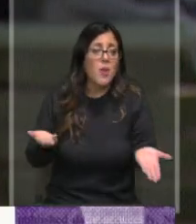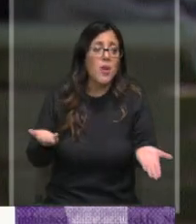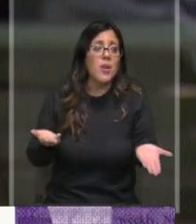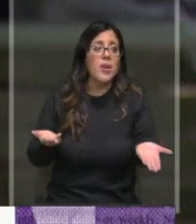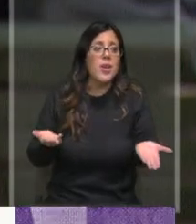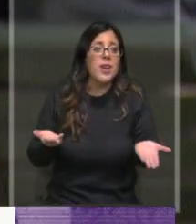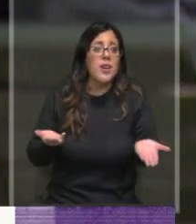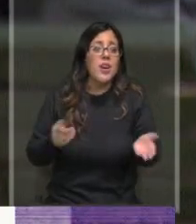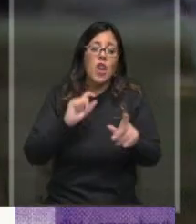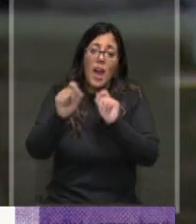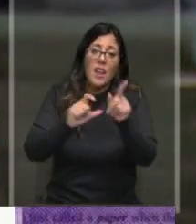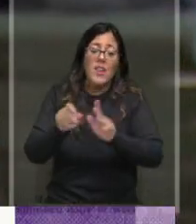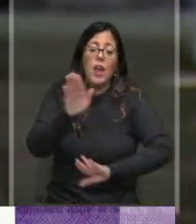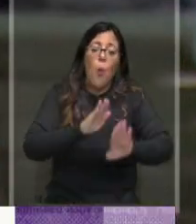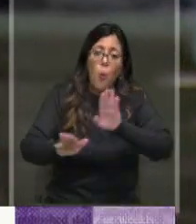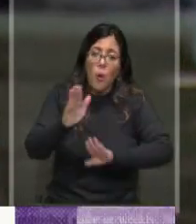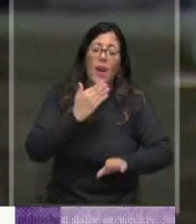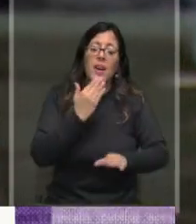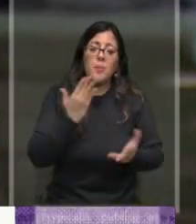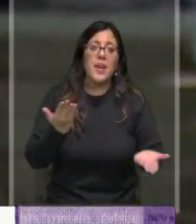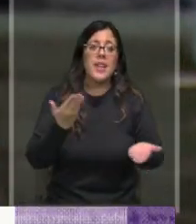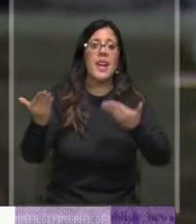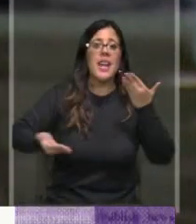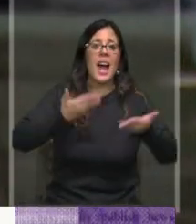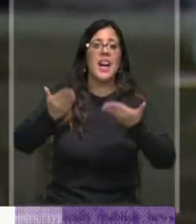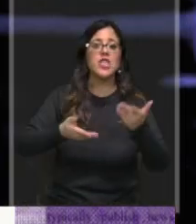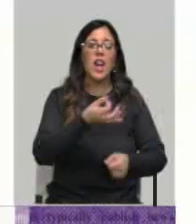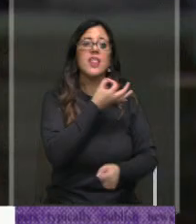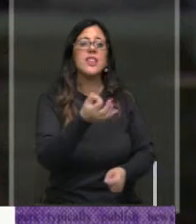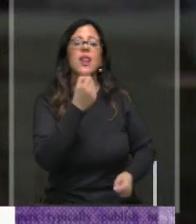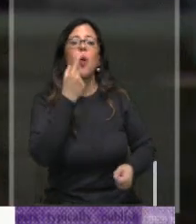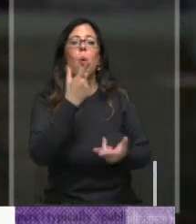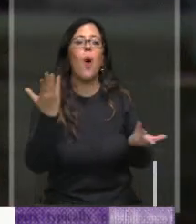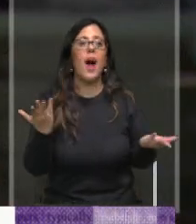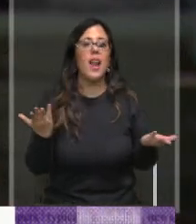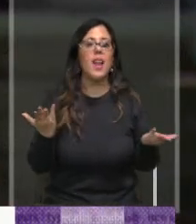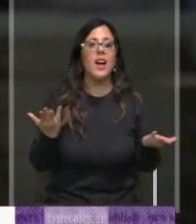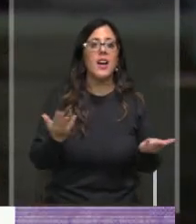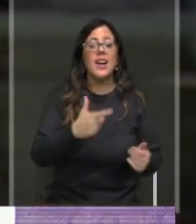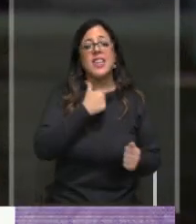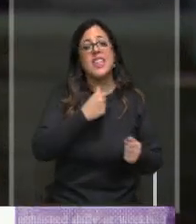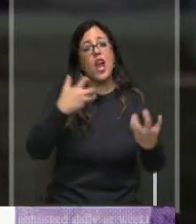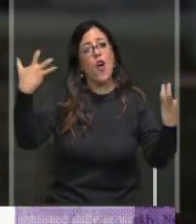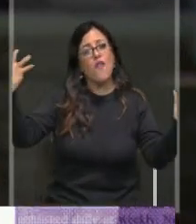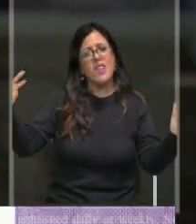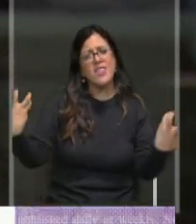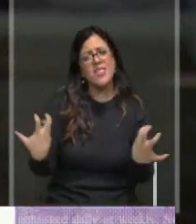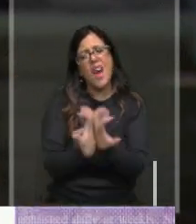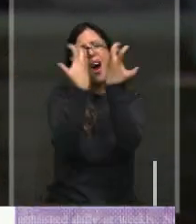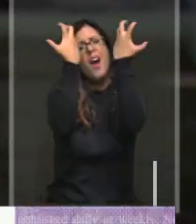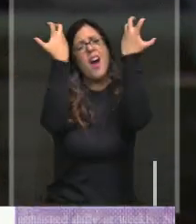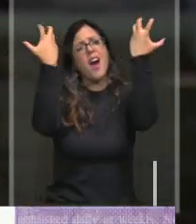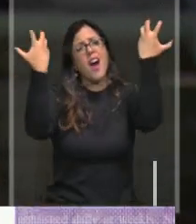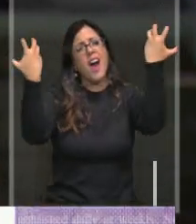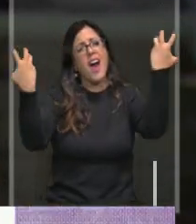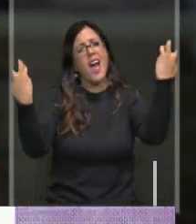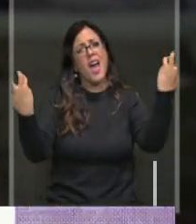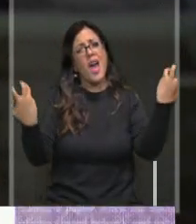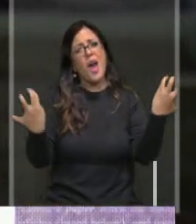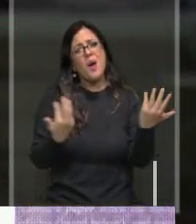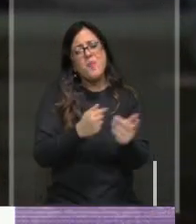hay que defender, cuidar. La canción dice más o menos así. Quiero brindar por mi